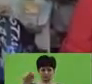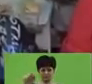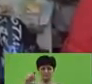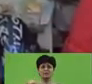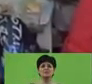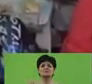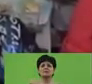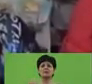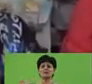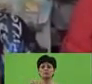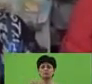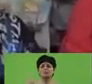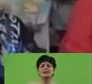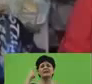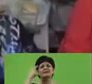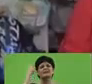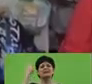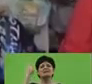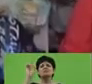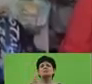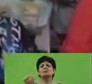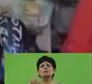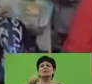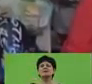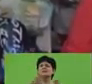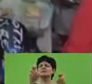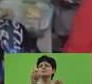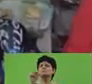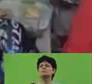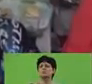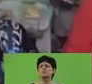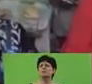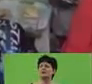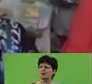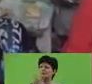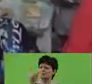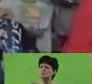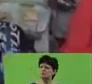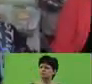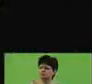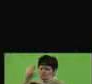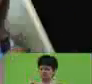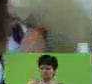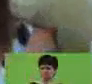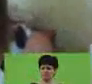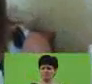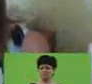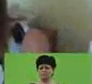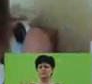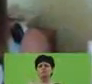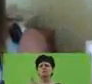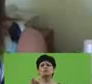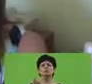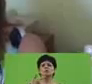que en realidad ayude a formar integralmente a la persona, ¿no? Yo soy Mercedes